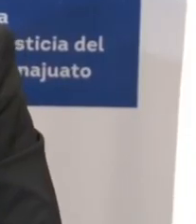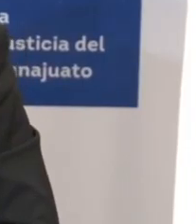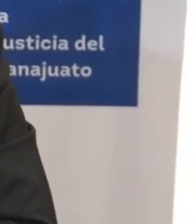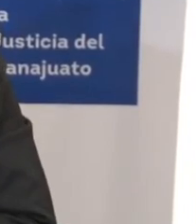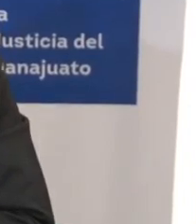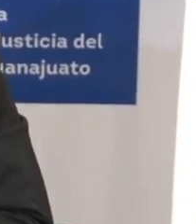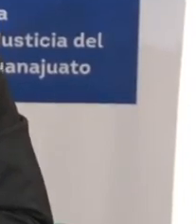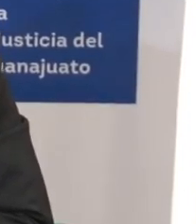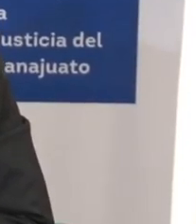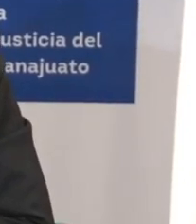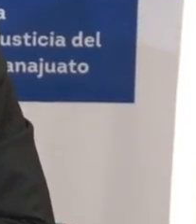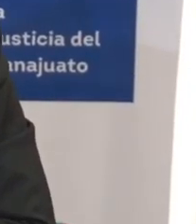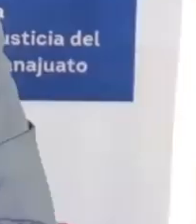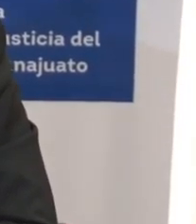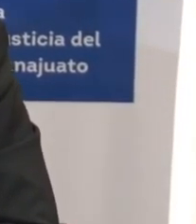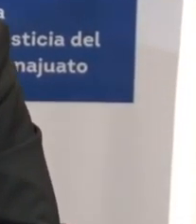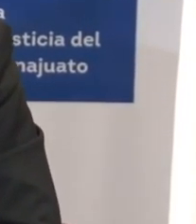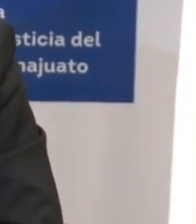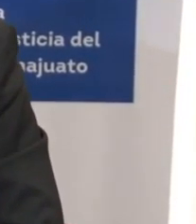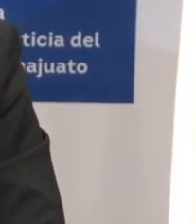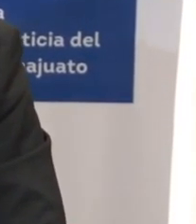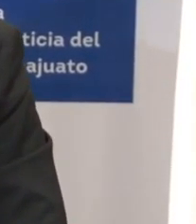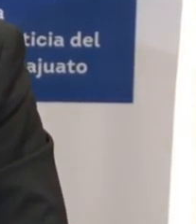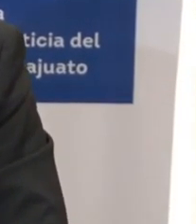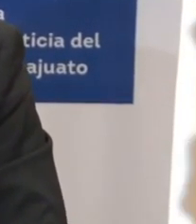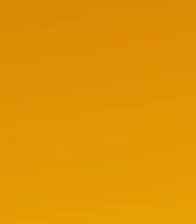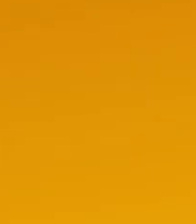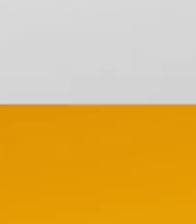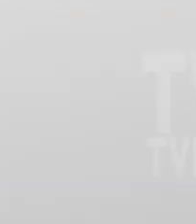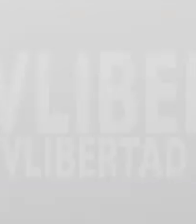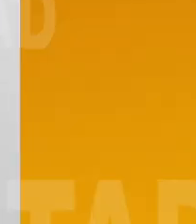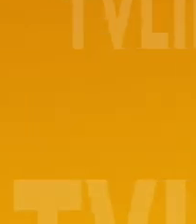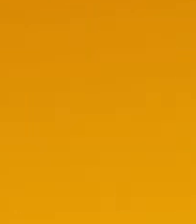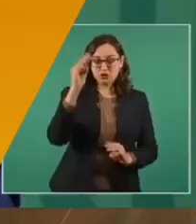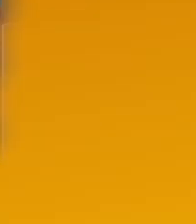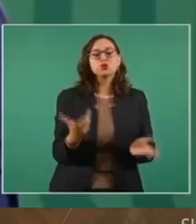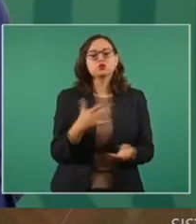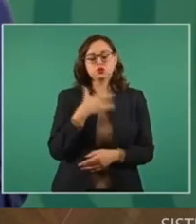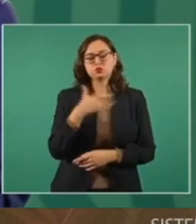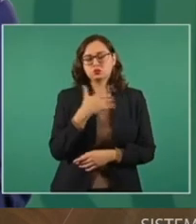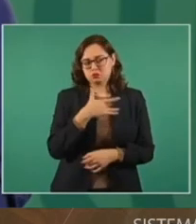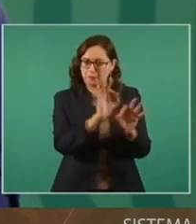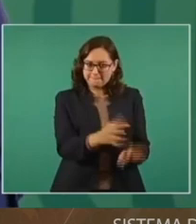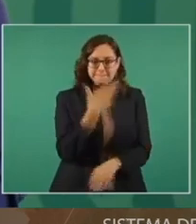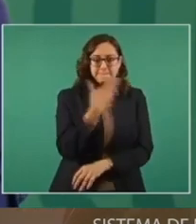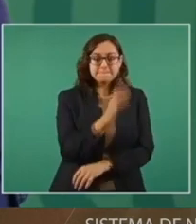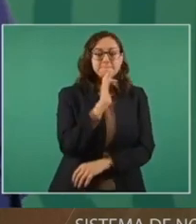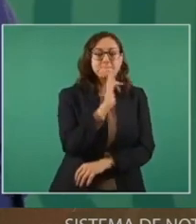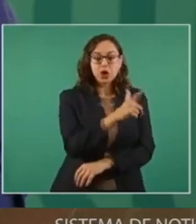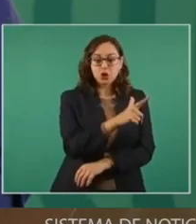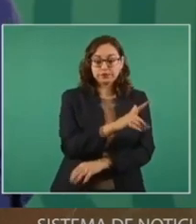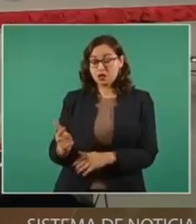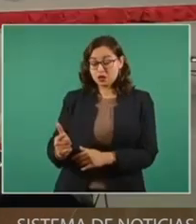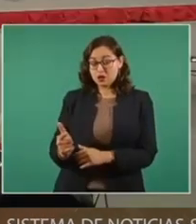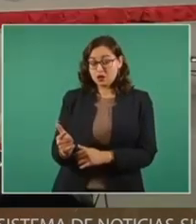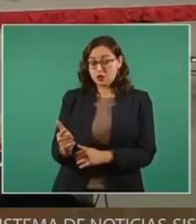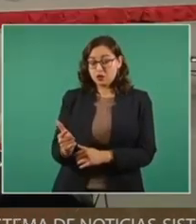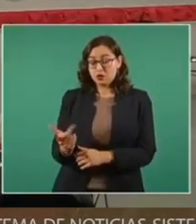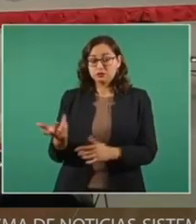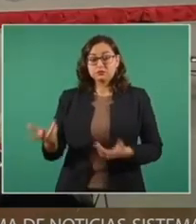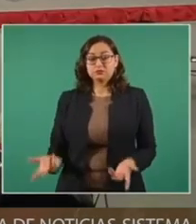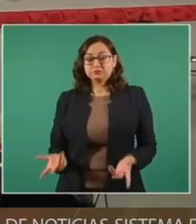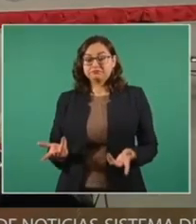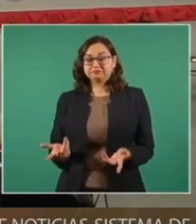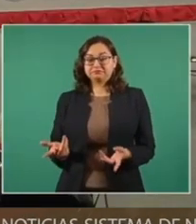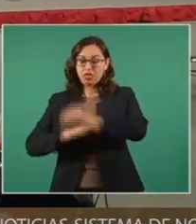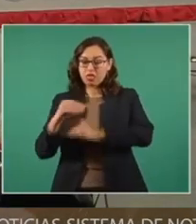y volvió a subrayar el tiempo que el fiscal lleva en el cargo. En el caso de Guanajuato, o sea, no vamos nosotros a caer en